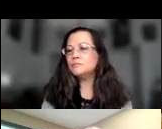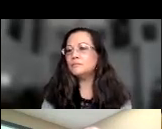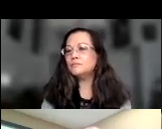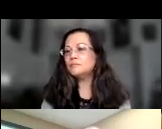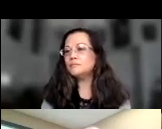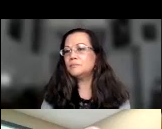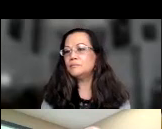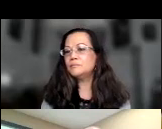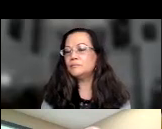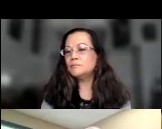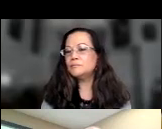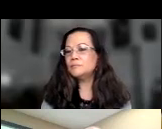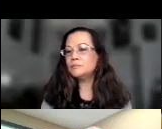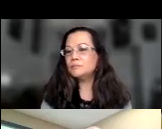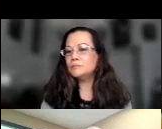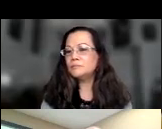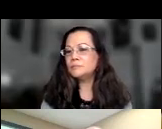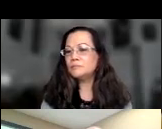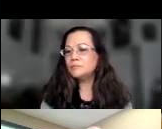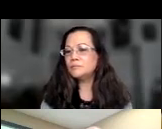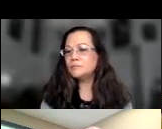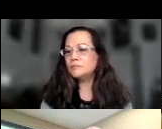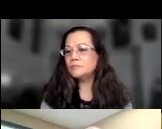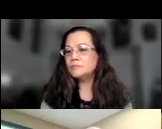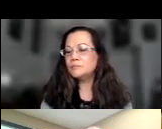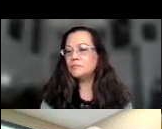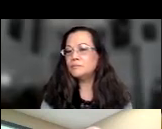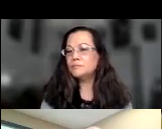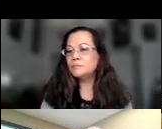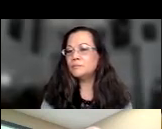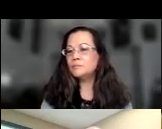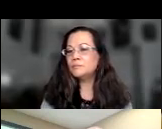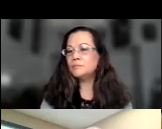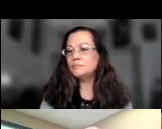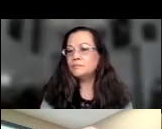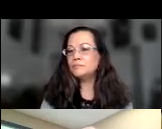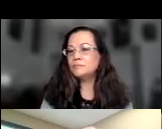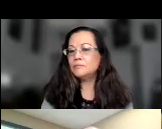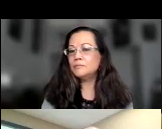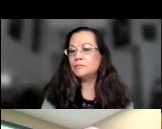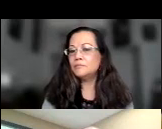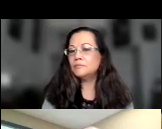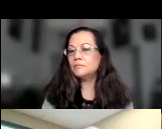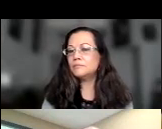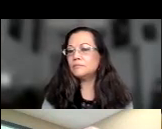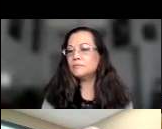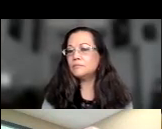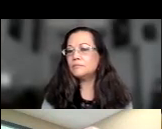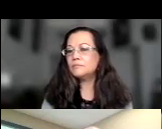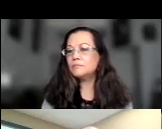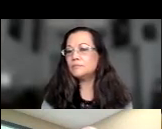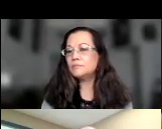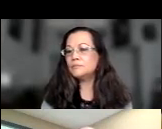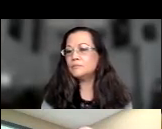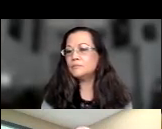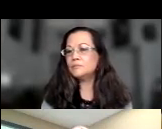210 y el comité de este. Entonces, esto es una organización basada en la comunidad que ofrece